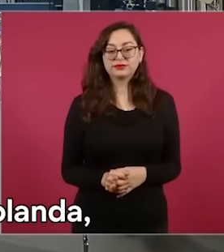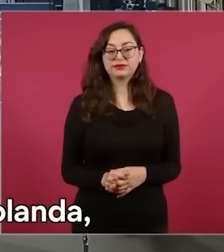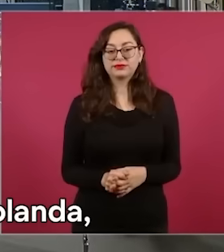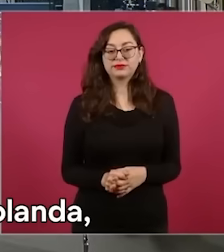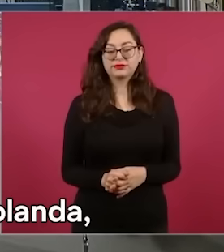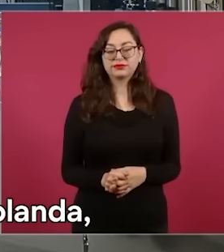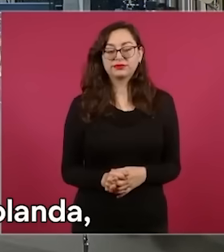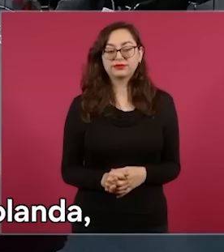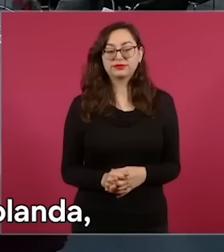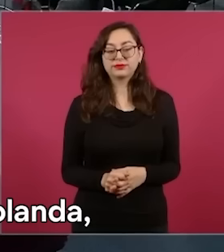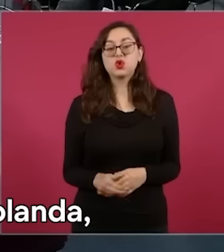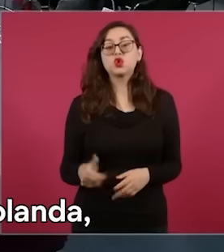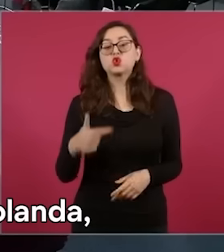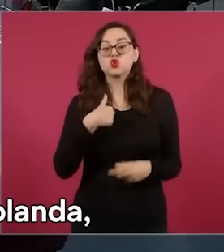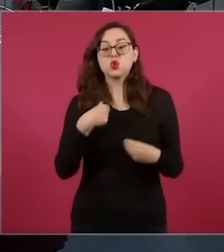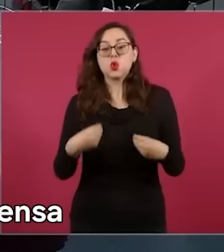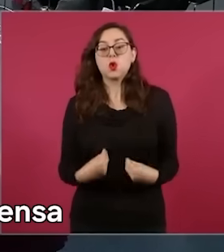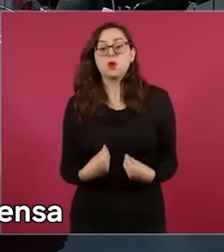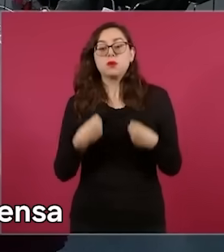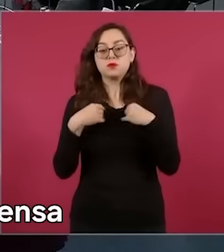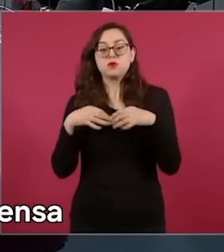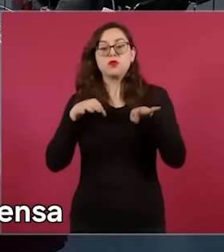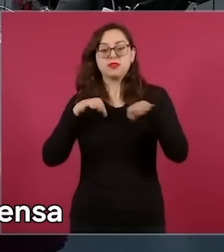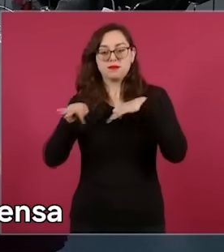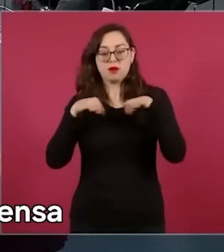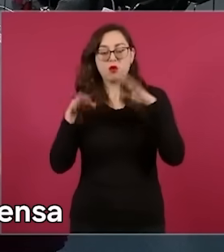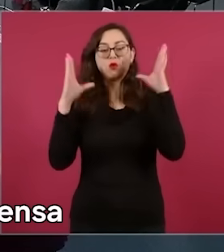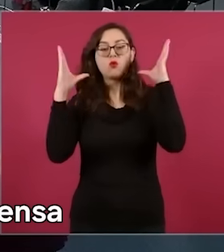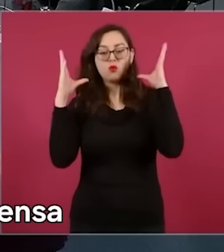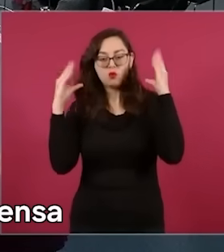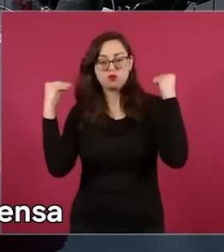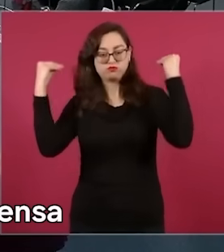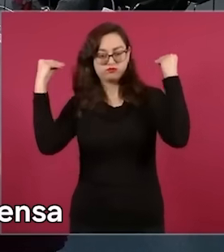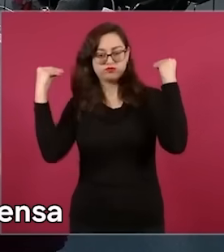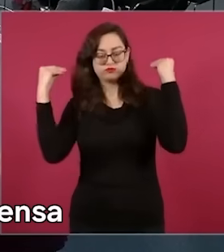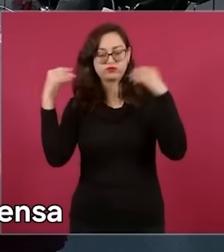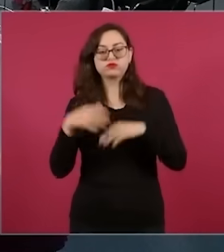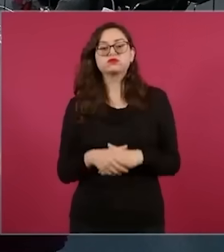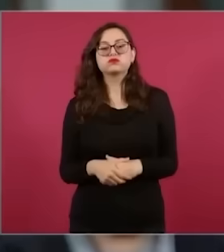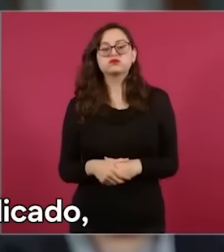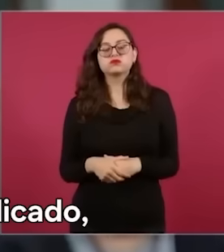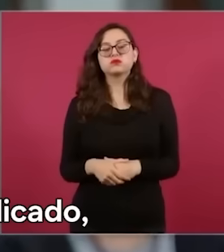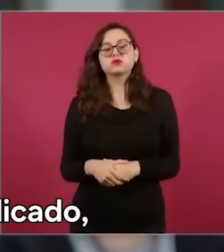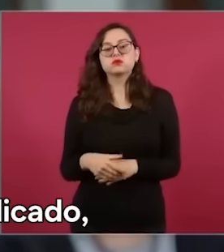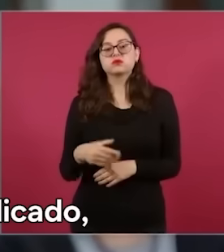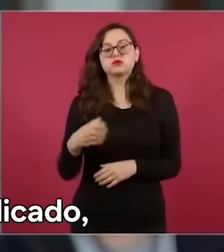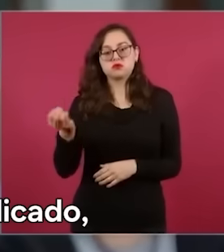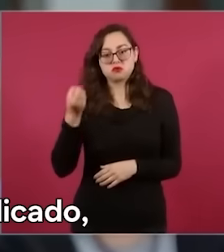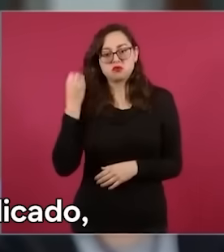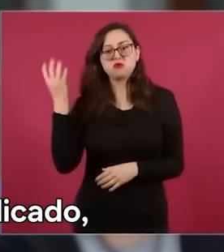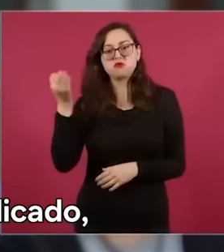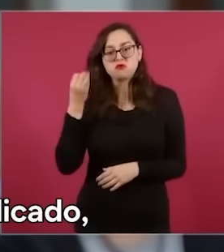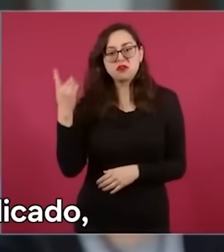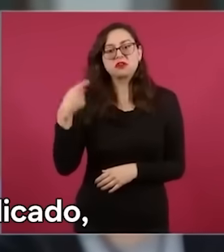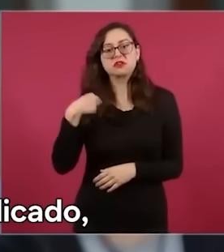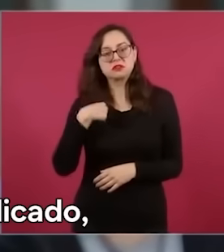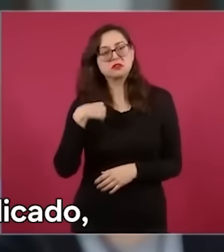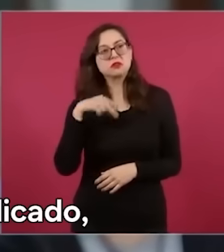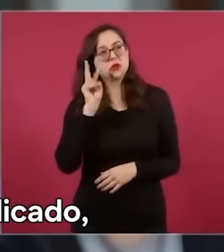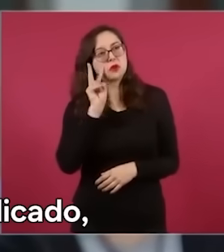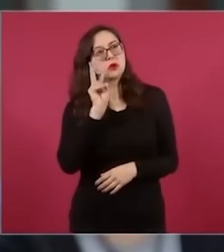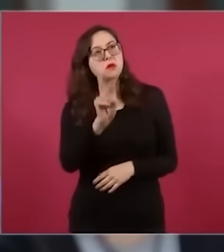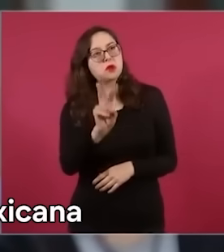adulto mayor desde Holanda, con el corazón lleno de admiración, cruzando el mundo para rendir homenaje al presidente. El